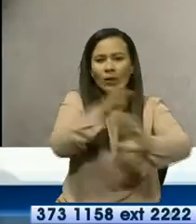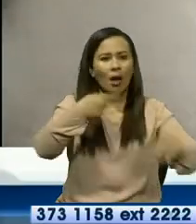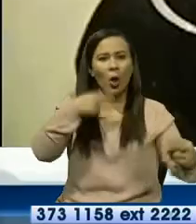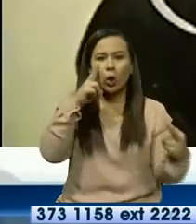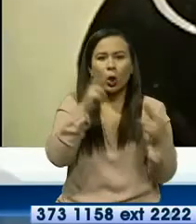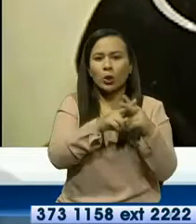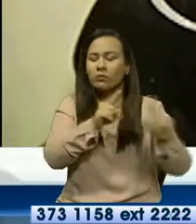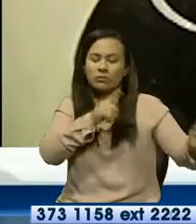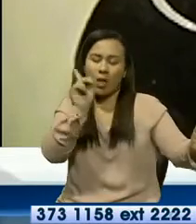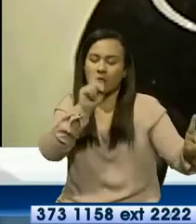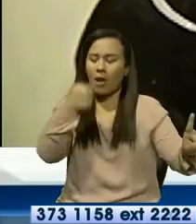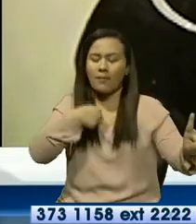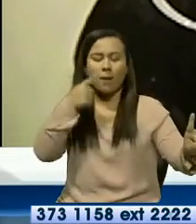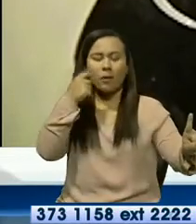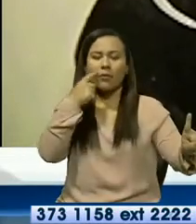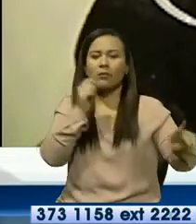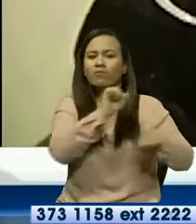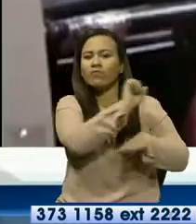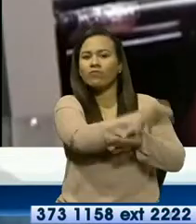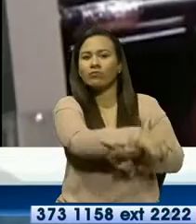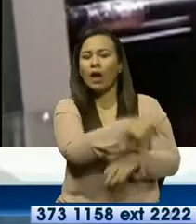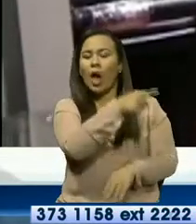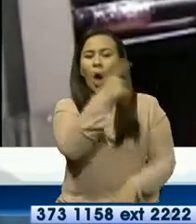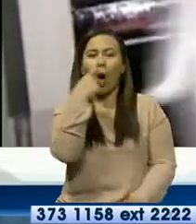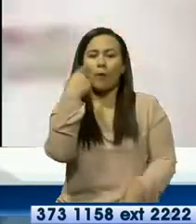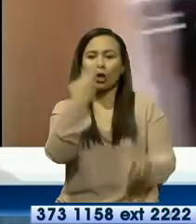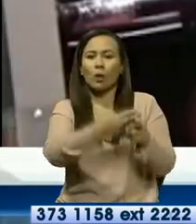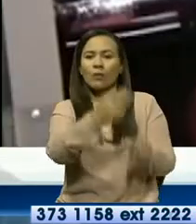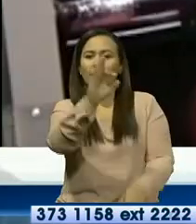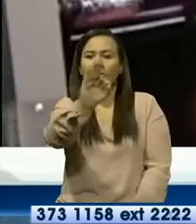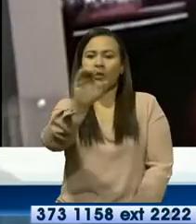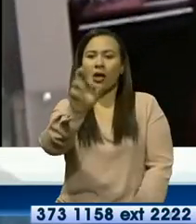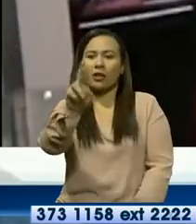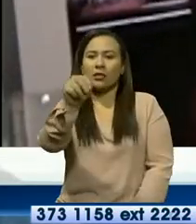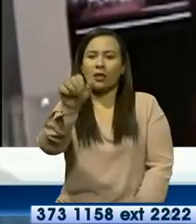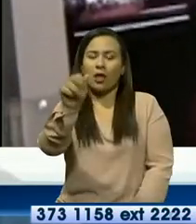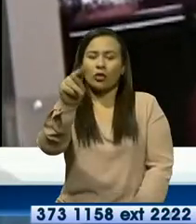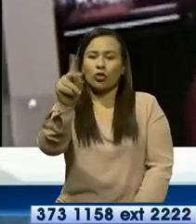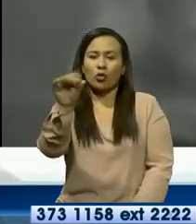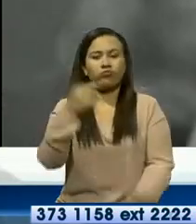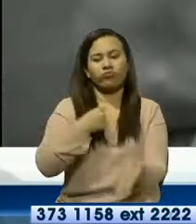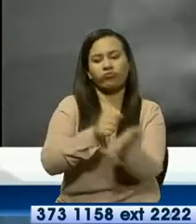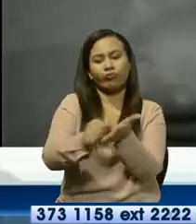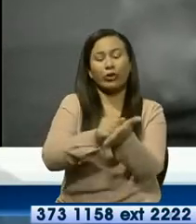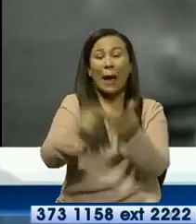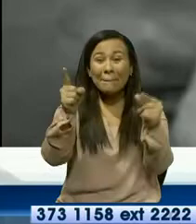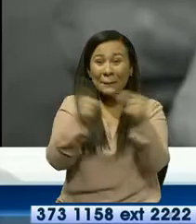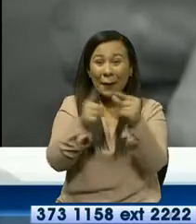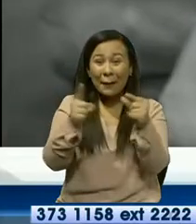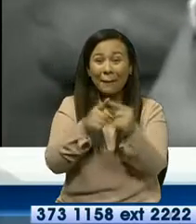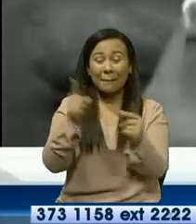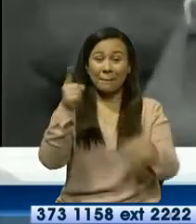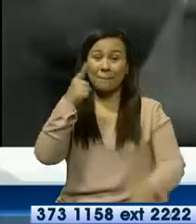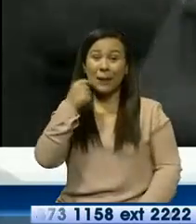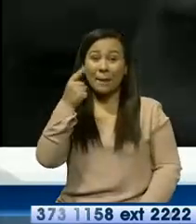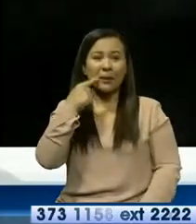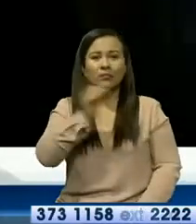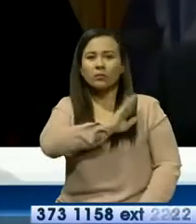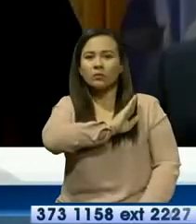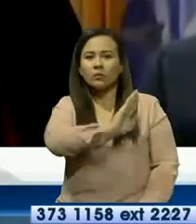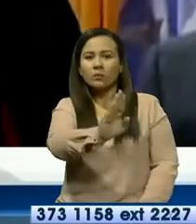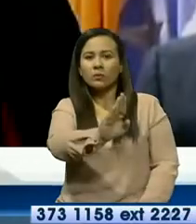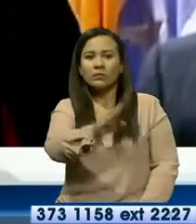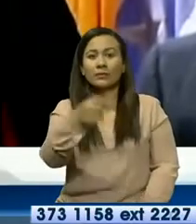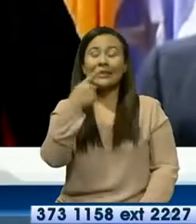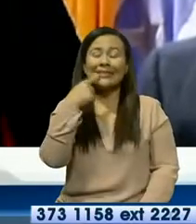papá. Como don Fernando nada más. Ella acudió a la fiscalía a presentar la denuncia. Y aquí le practicaron una valoración médica. Lo